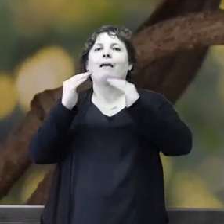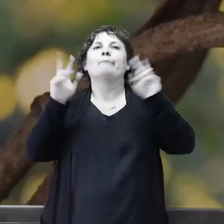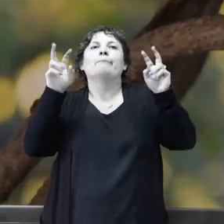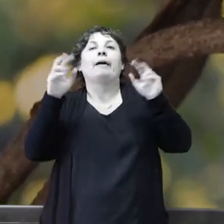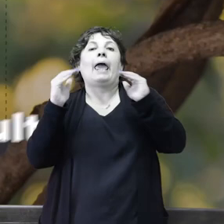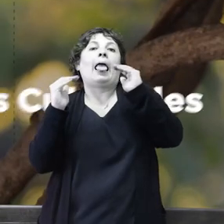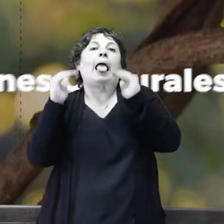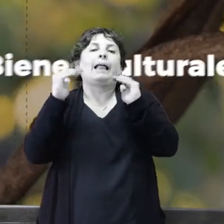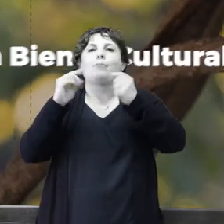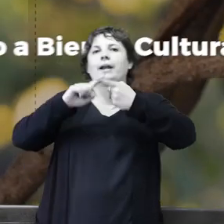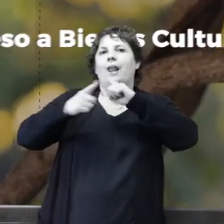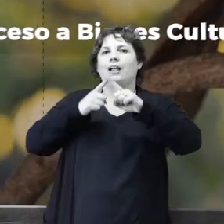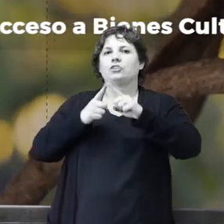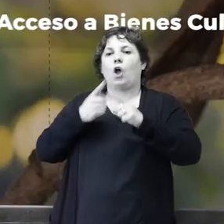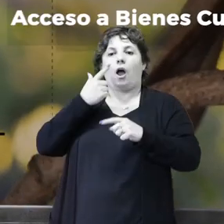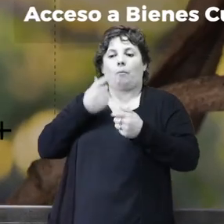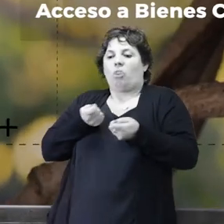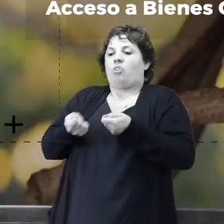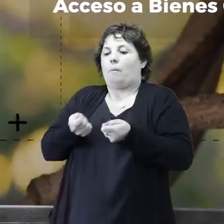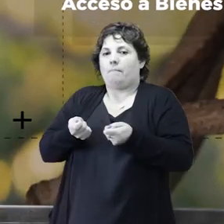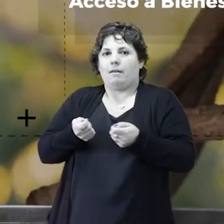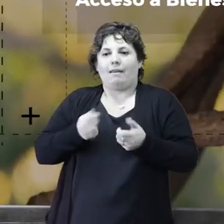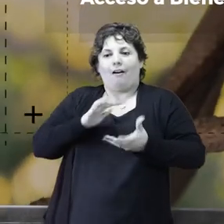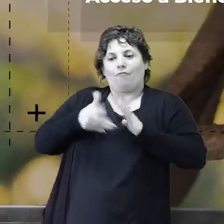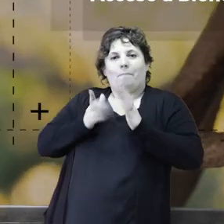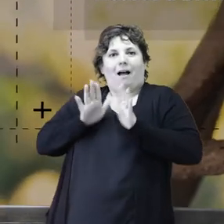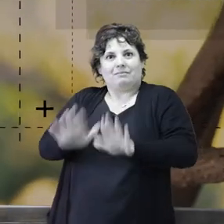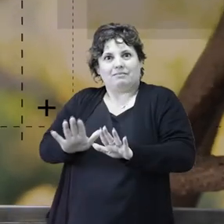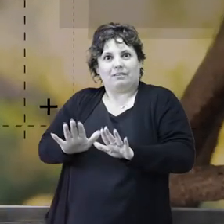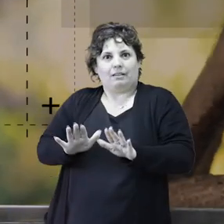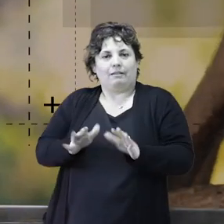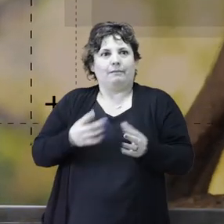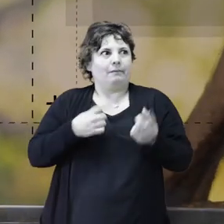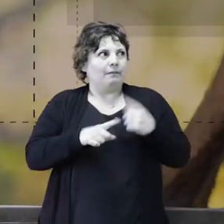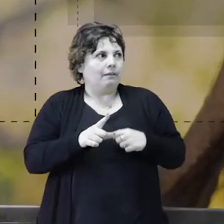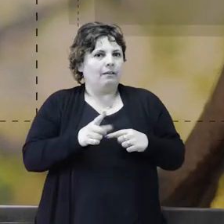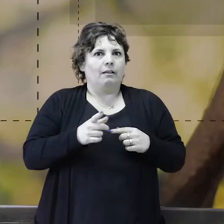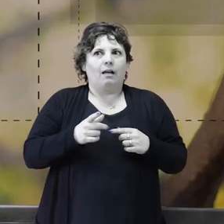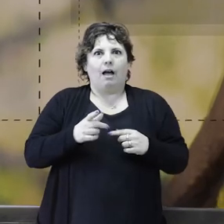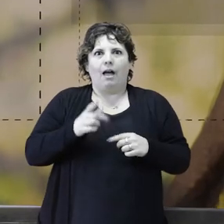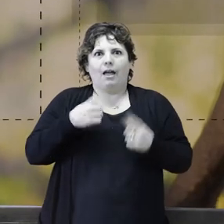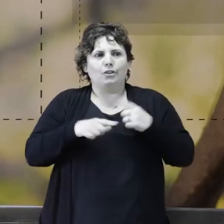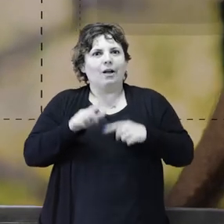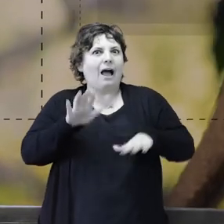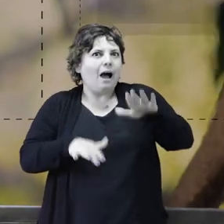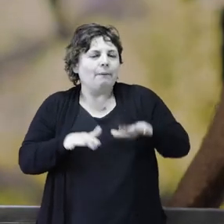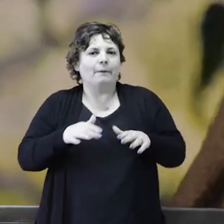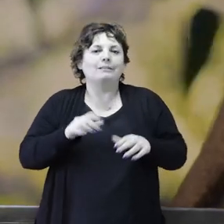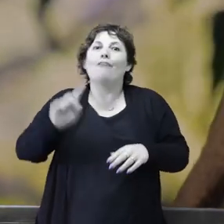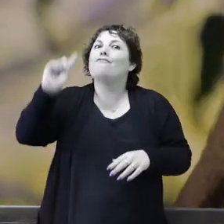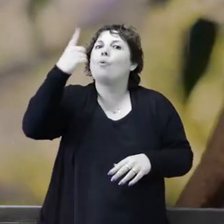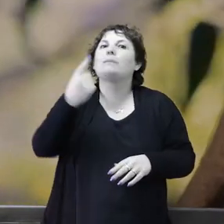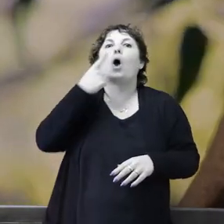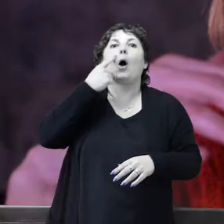comillas, de relaciones de dominación estructurada de determinada manera, que hacen que fundamentalmente